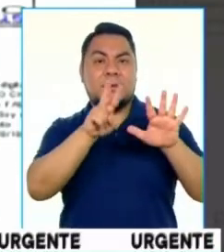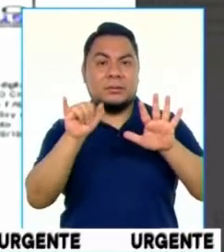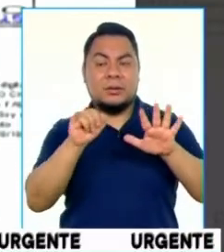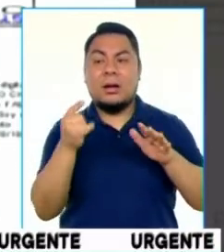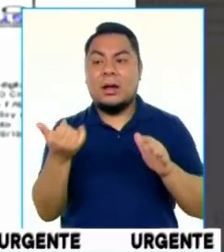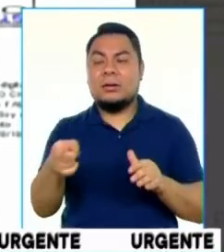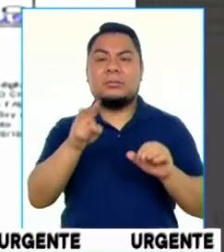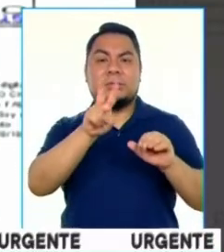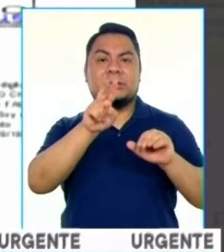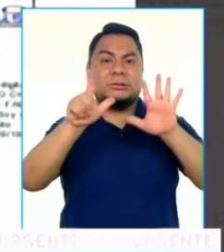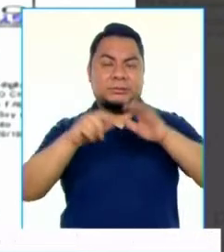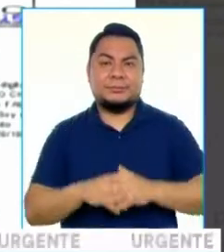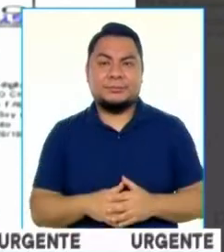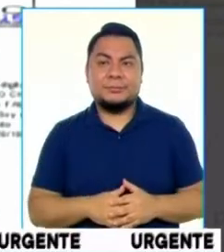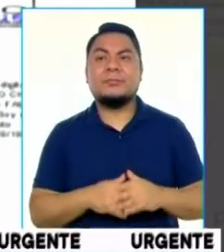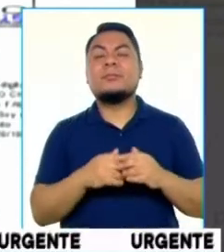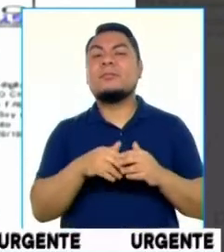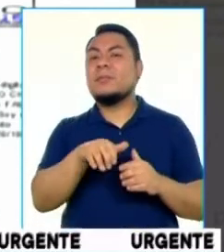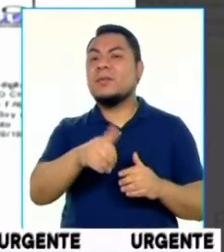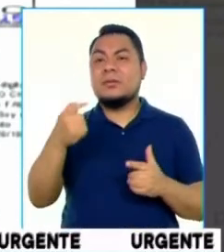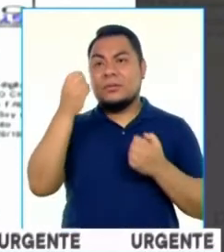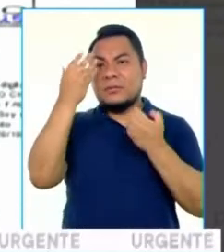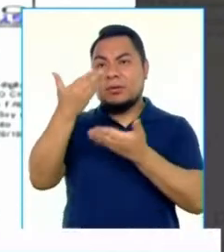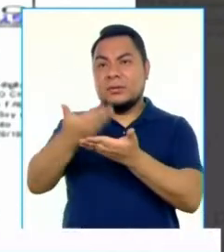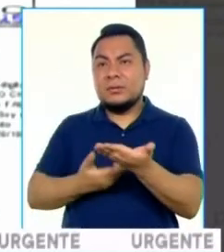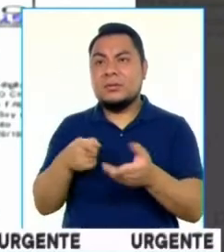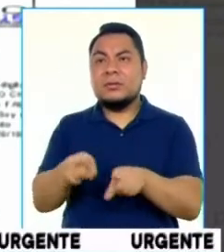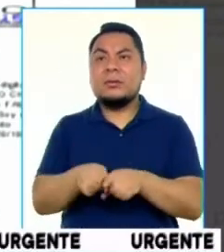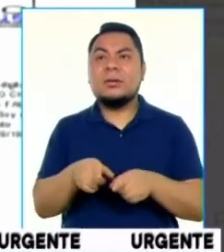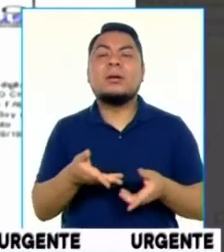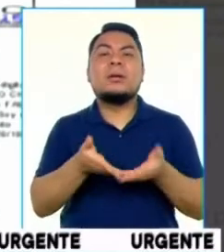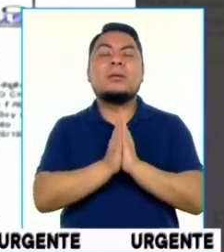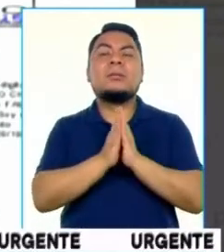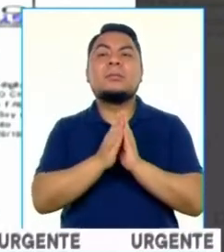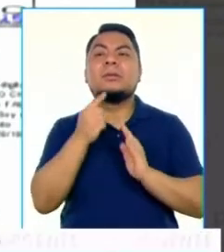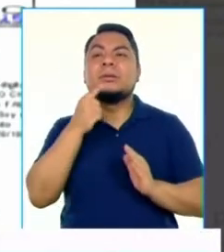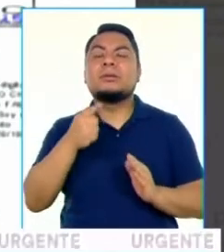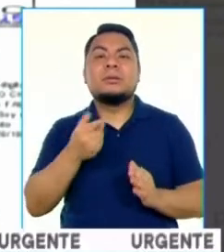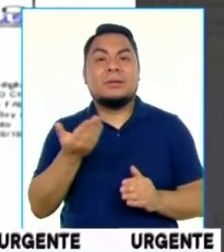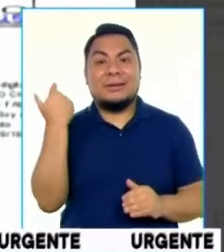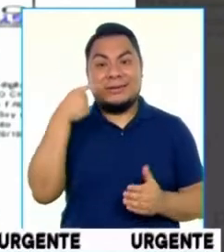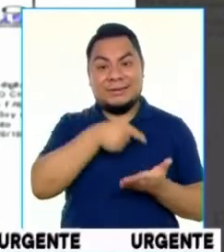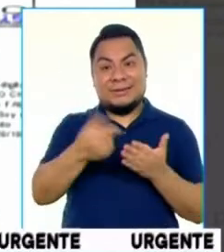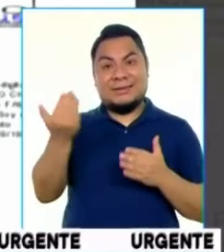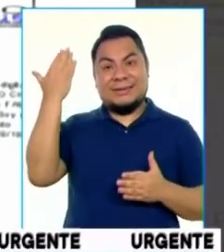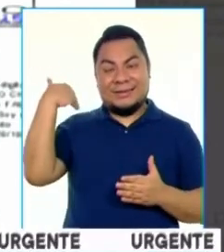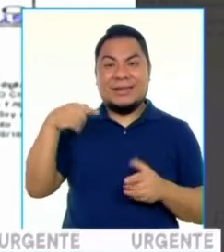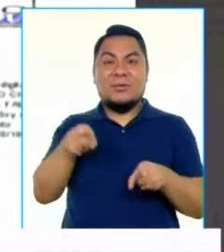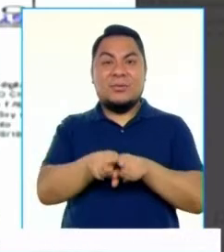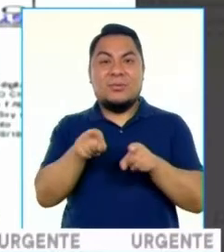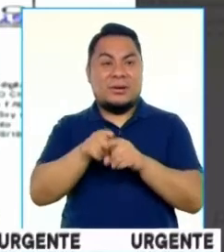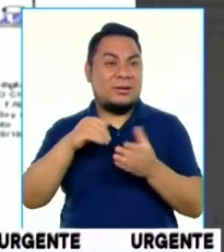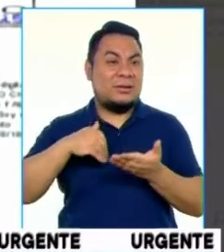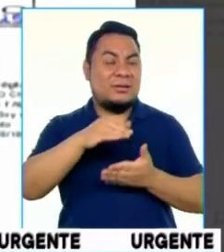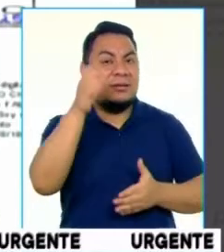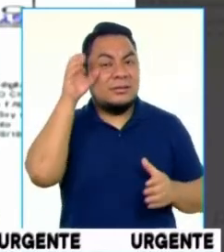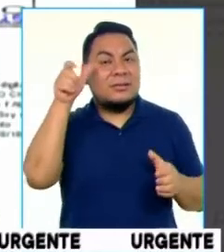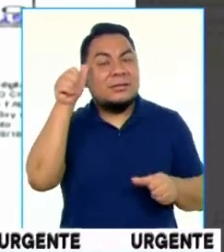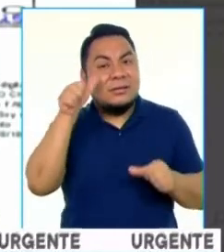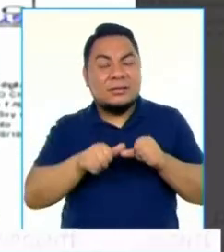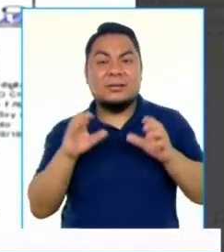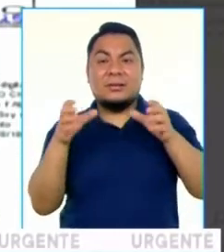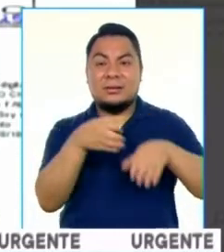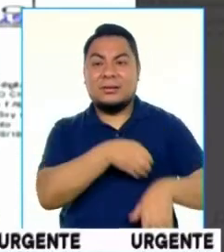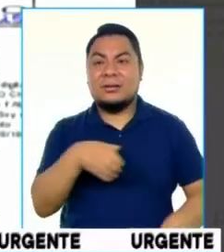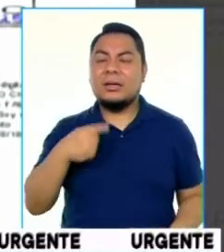naturaleza. Ahora, hay otro dato también, porque lo hemos comparado con el pedido de moción de hace unas semanas atrás, porque recordarán que los congresistas dijeron